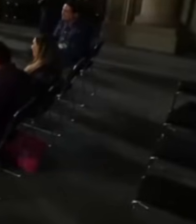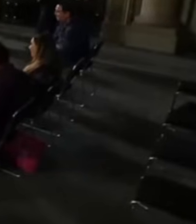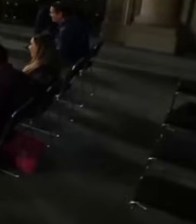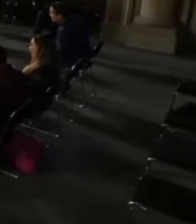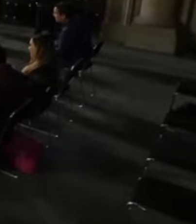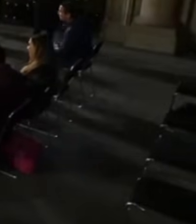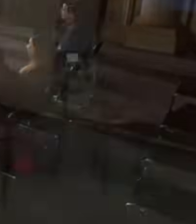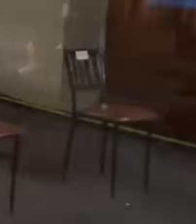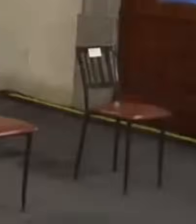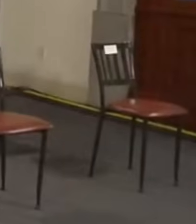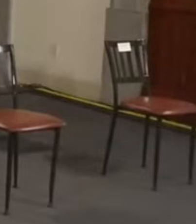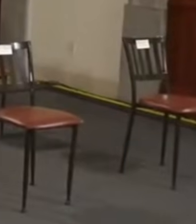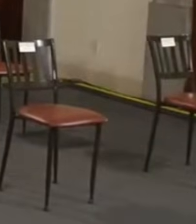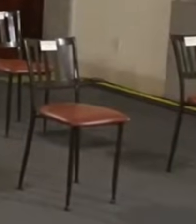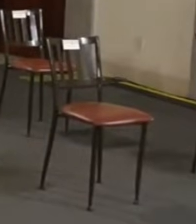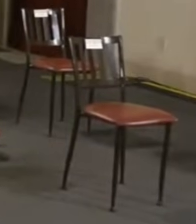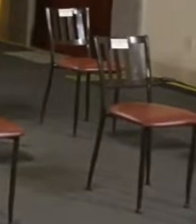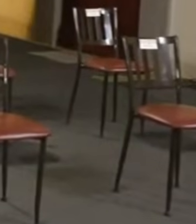Buenos días.